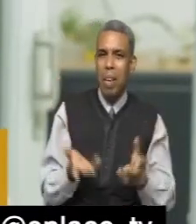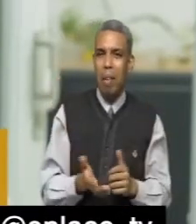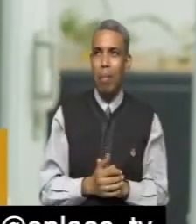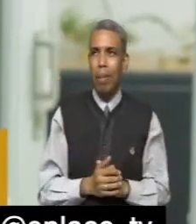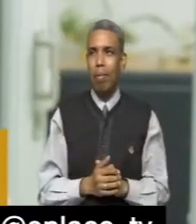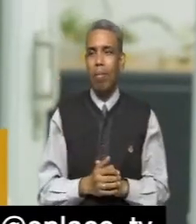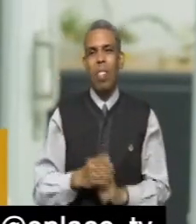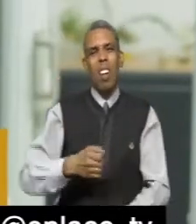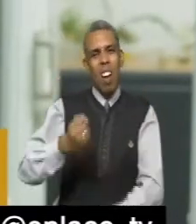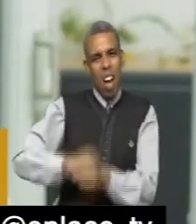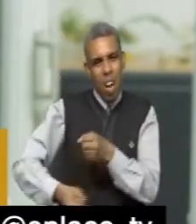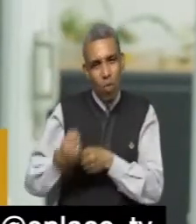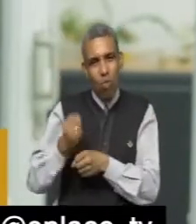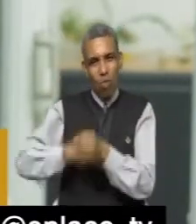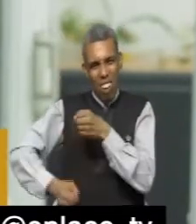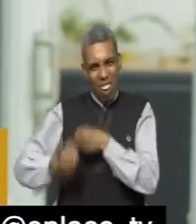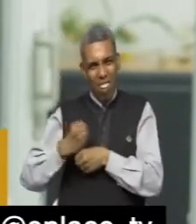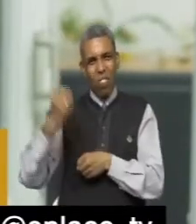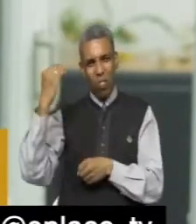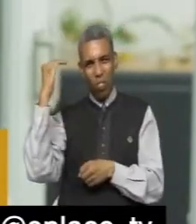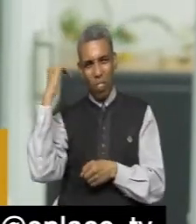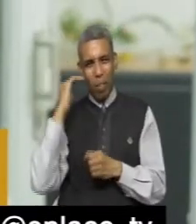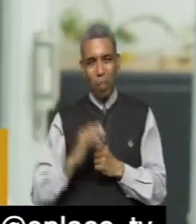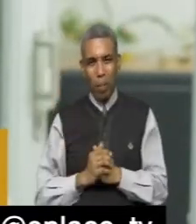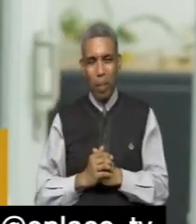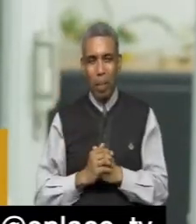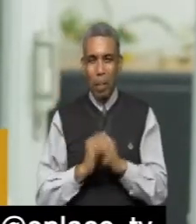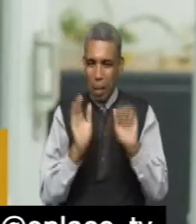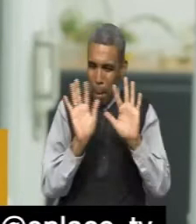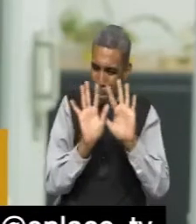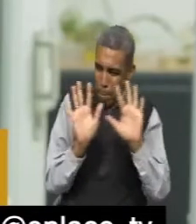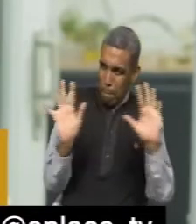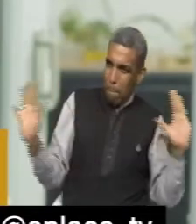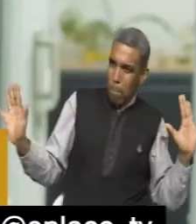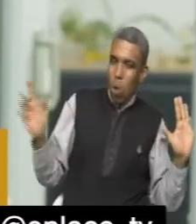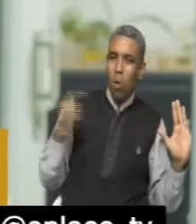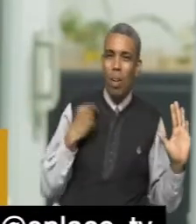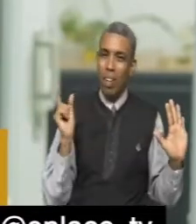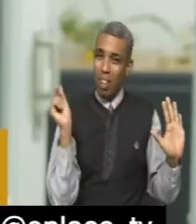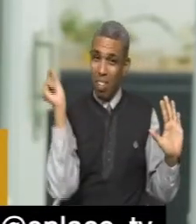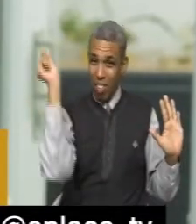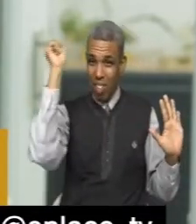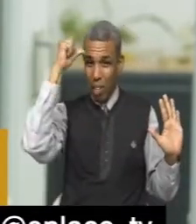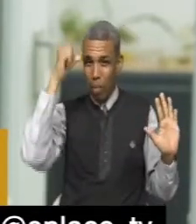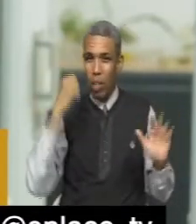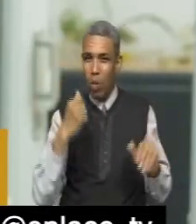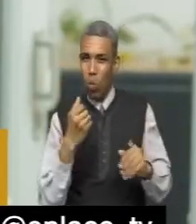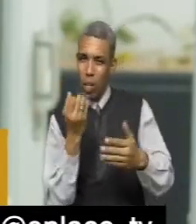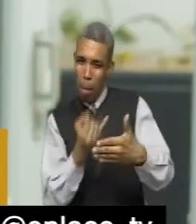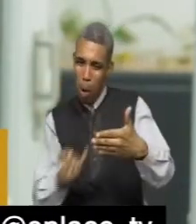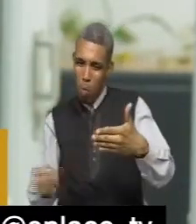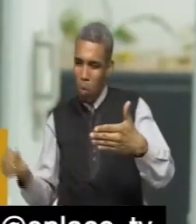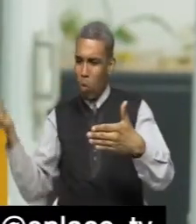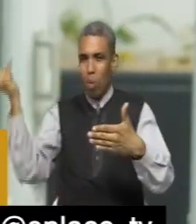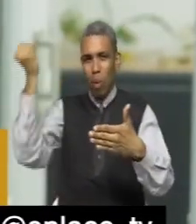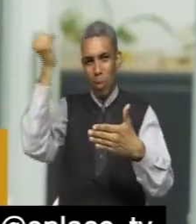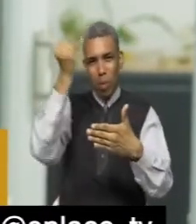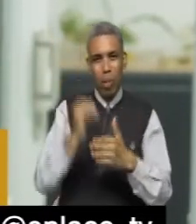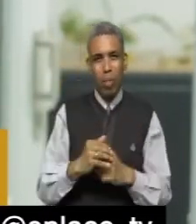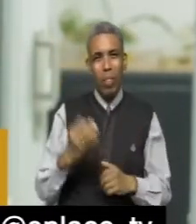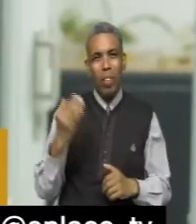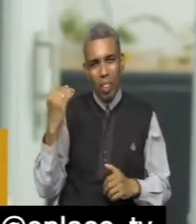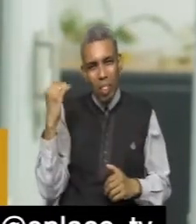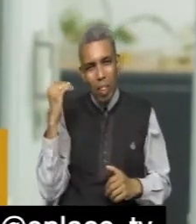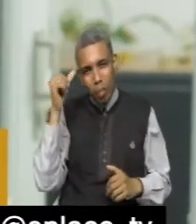hace muchos años, que está ahí en Inderva, lo pueden ver en el muro exterior, que también habla